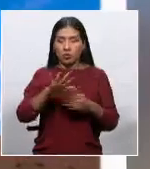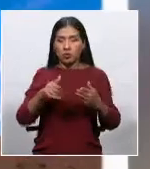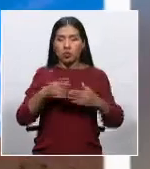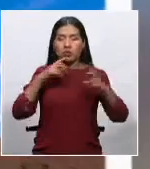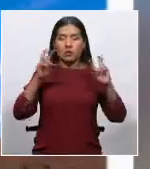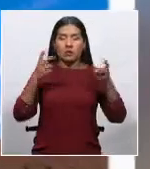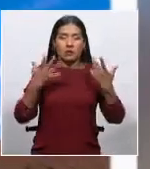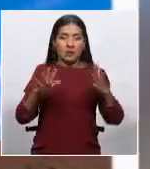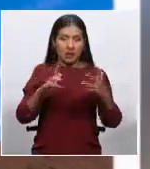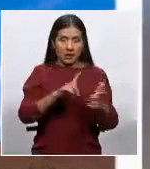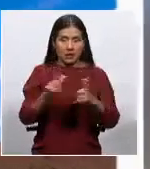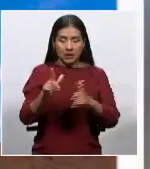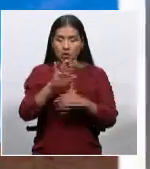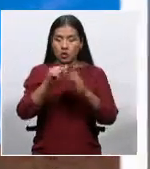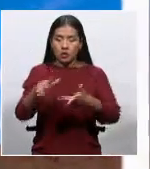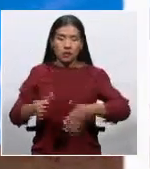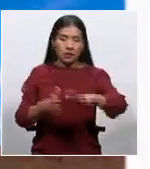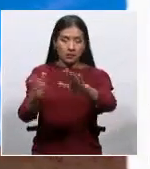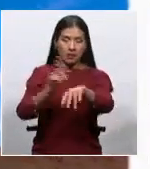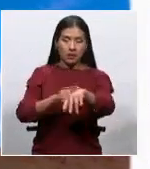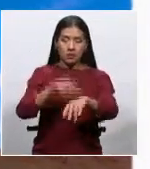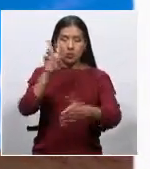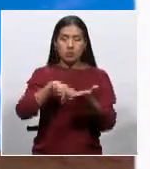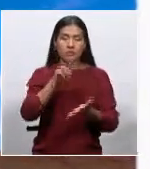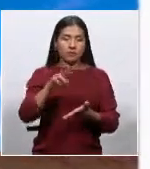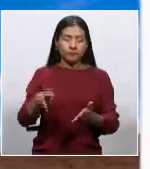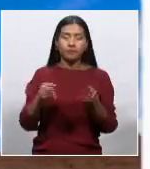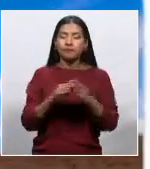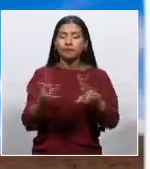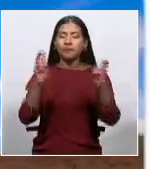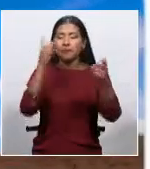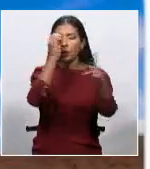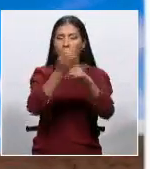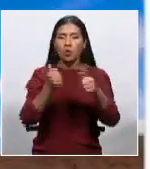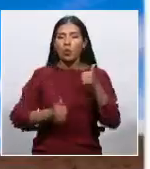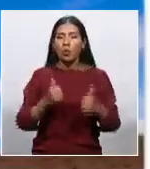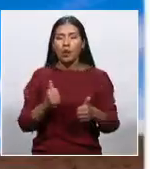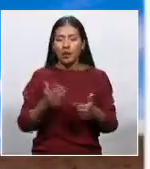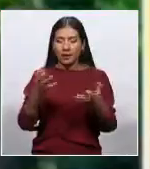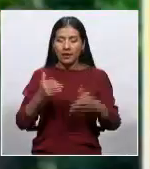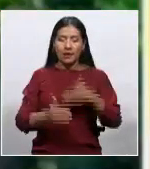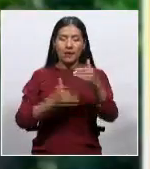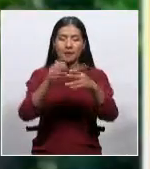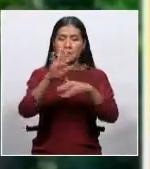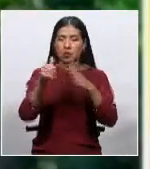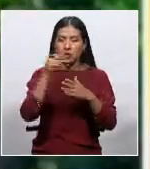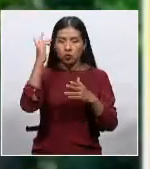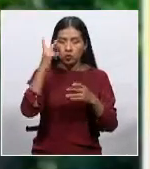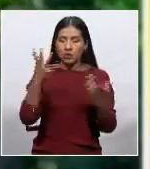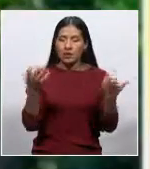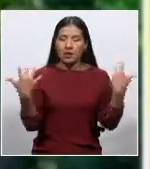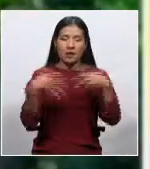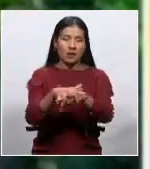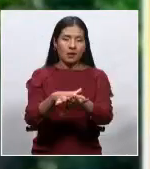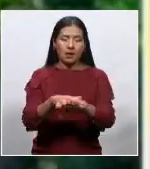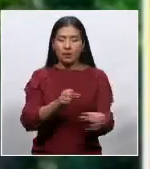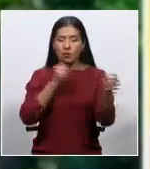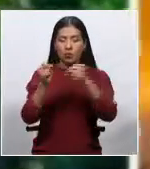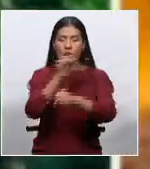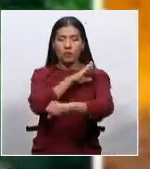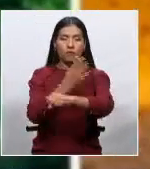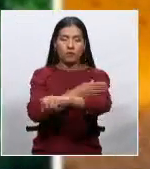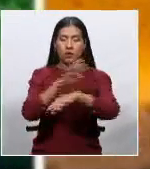construcción de 81 nuevas carreteras durante 2022. Con el objetivo de avanzar en la política gubernamental de integrar y potenciar el